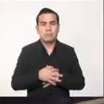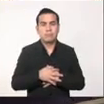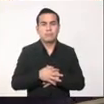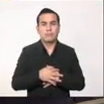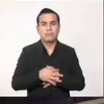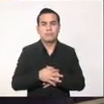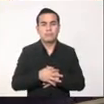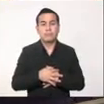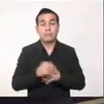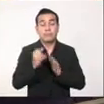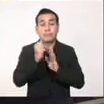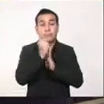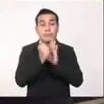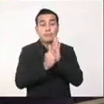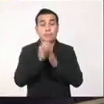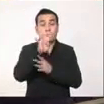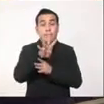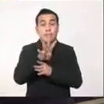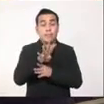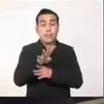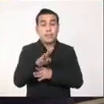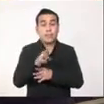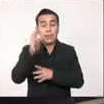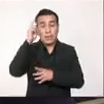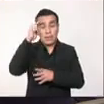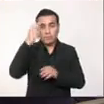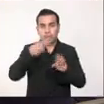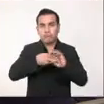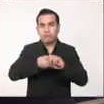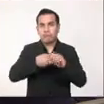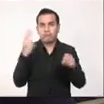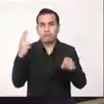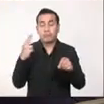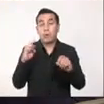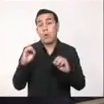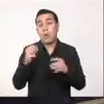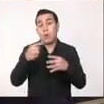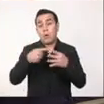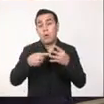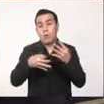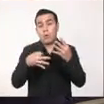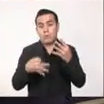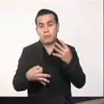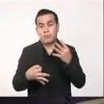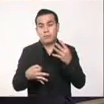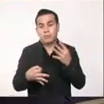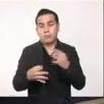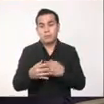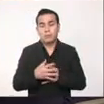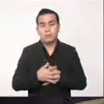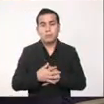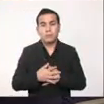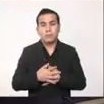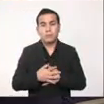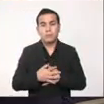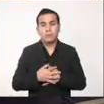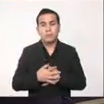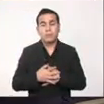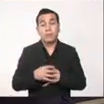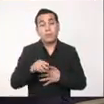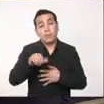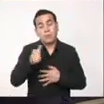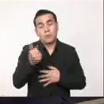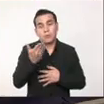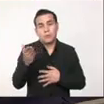perdón. Cuando por renuncia u otro motivo legal, o sea, evidentemente no solo la renuncia, u